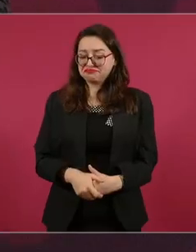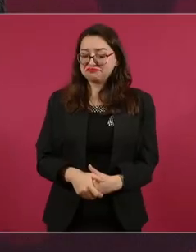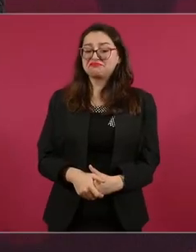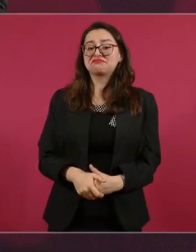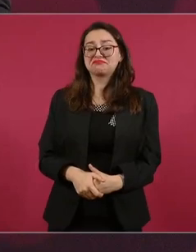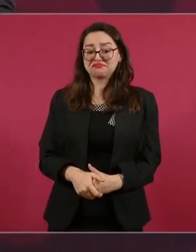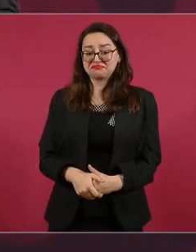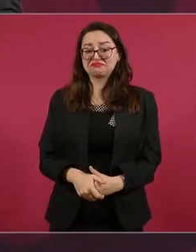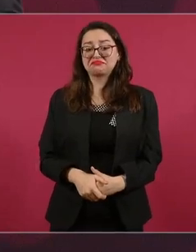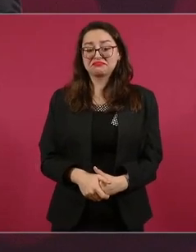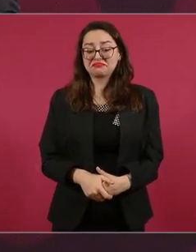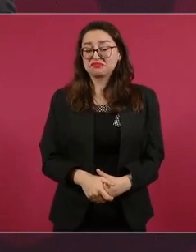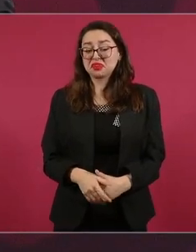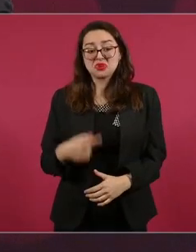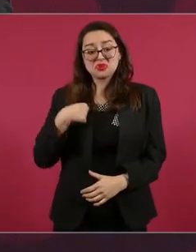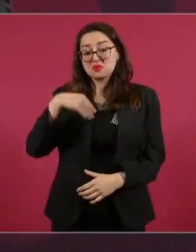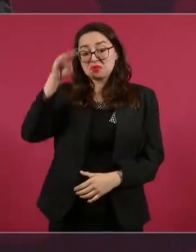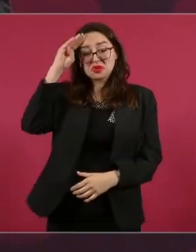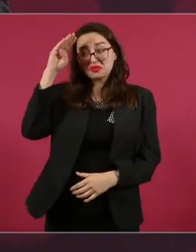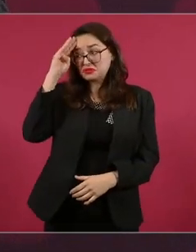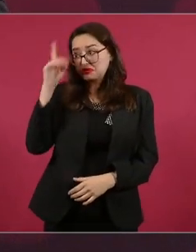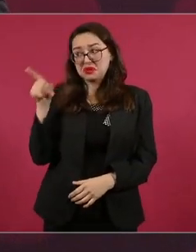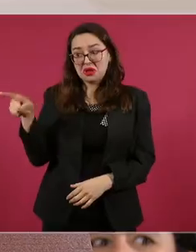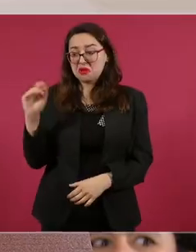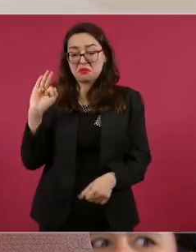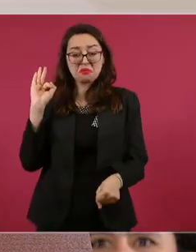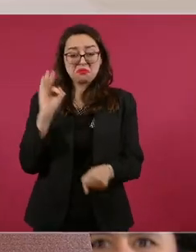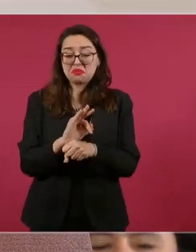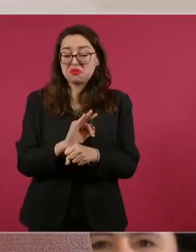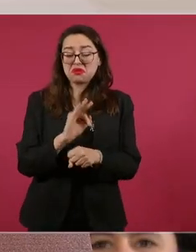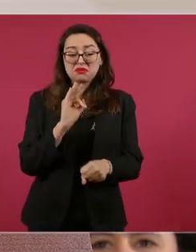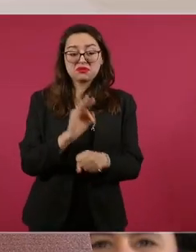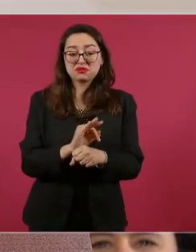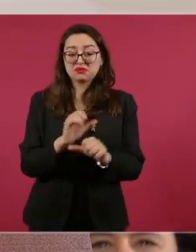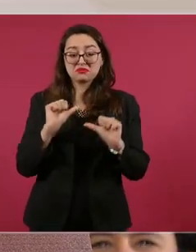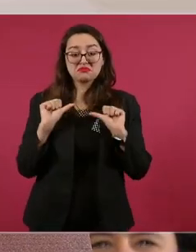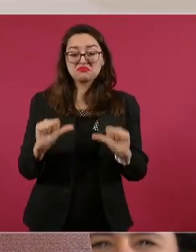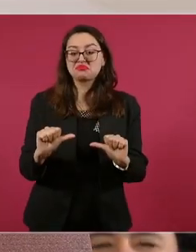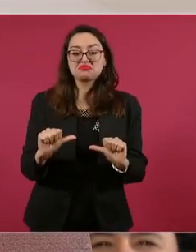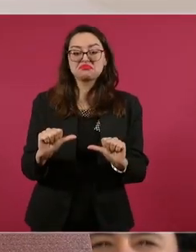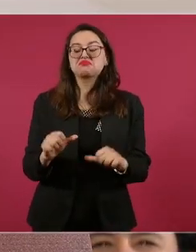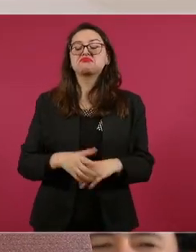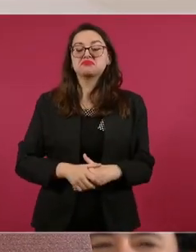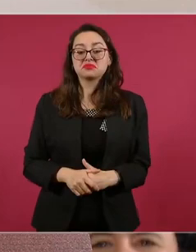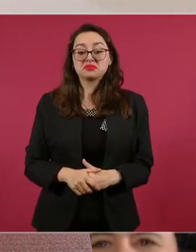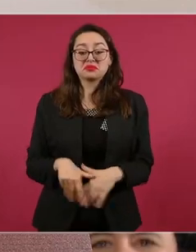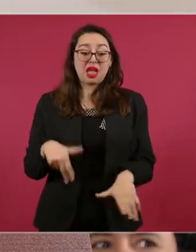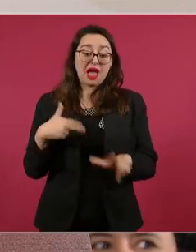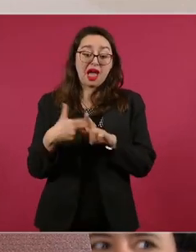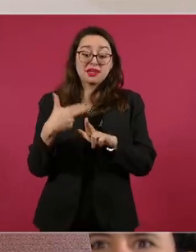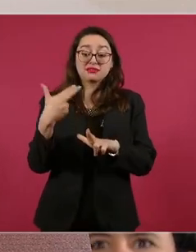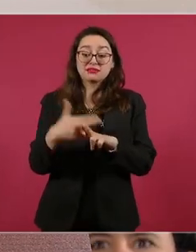que las cosas en el Poder Judicial mejoren hasta que el pueblo elija